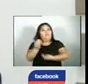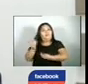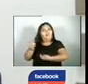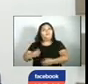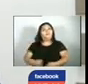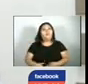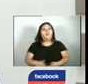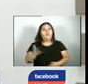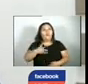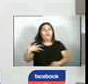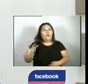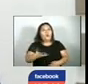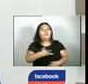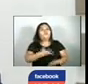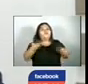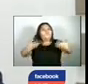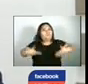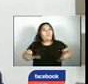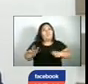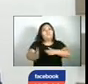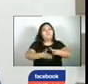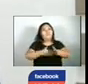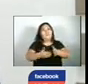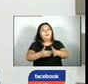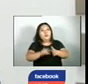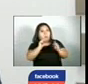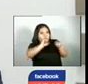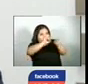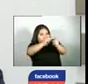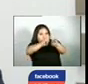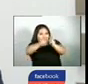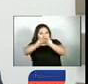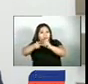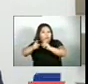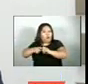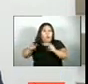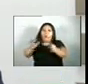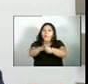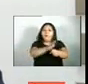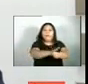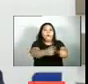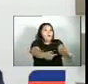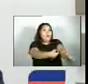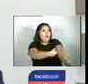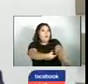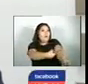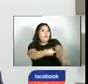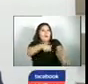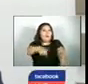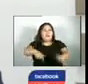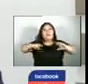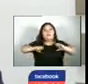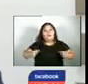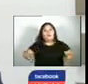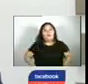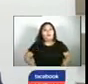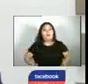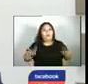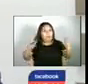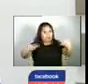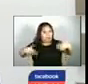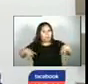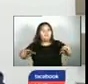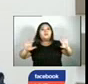Es así como hemos iniciado un proceso de transformación en todas las instituciones del Sistema Nacional de Salud. Hemos